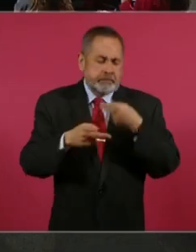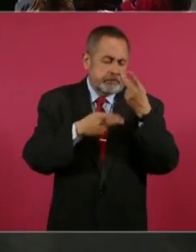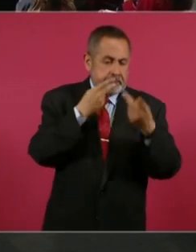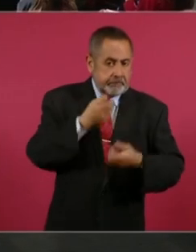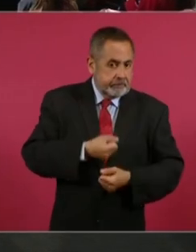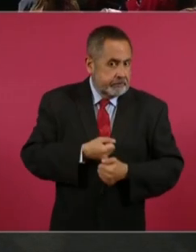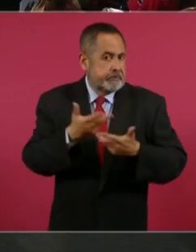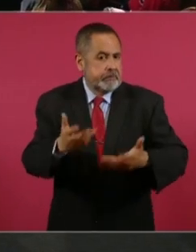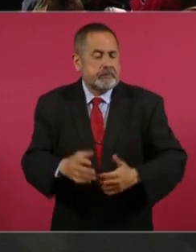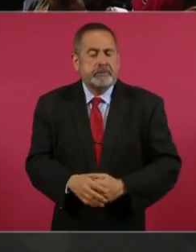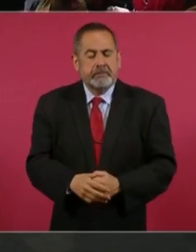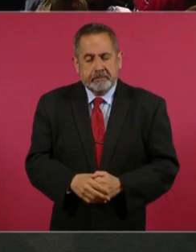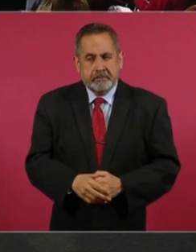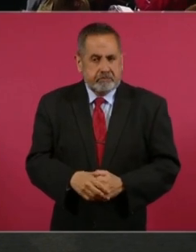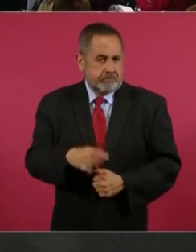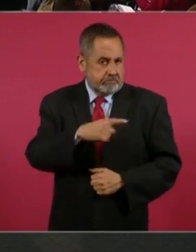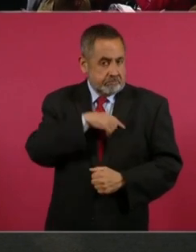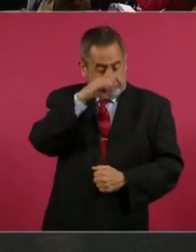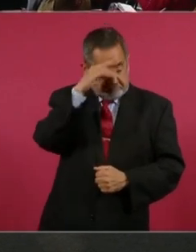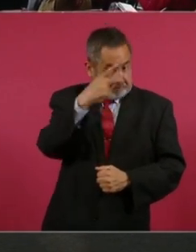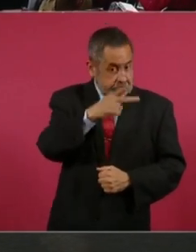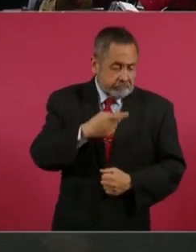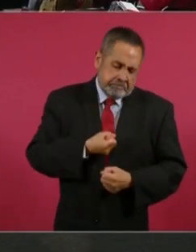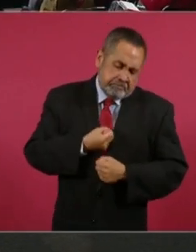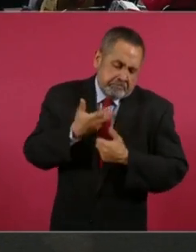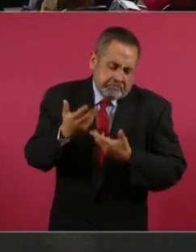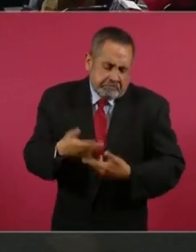tenemos derecho a manifestarnos.